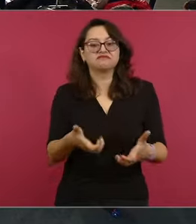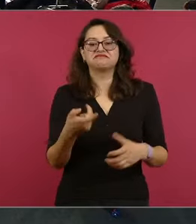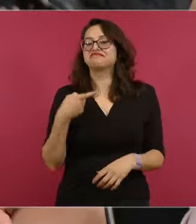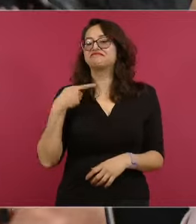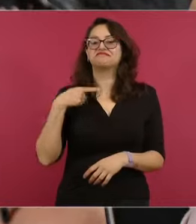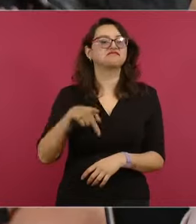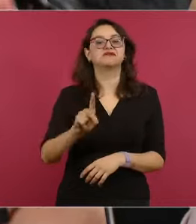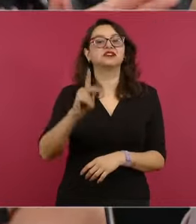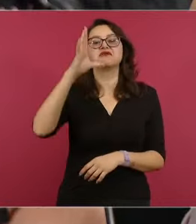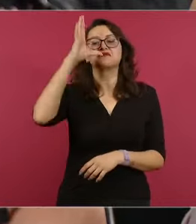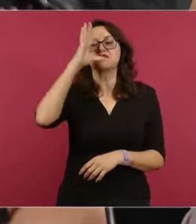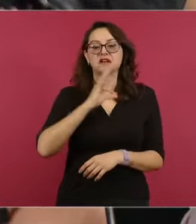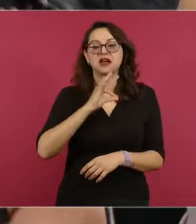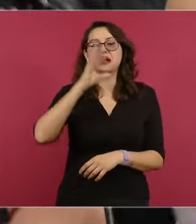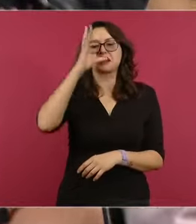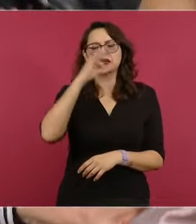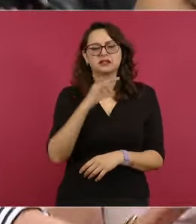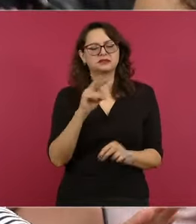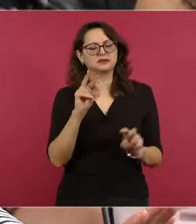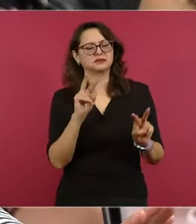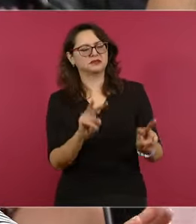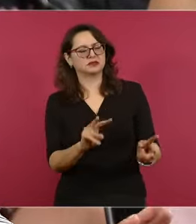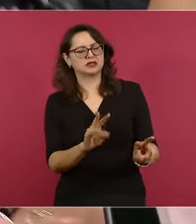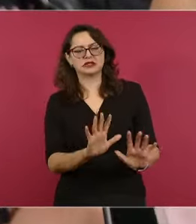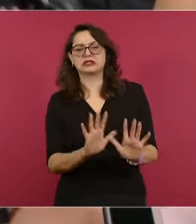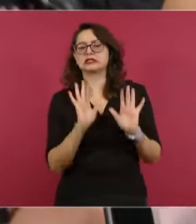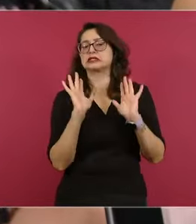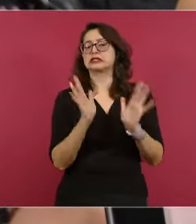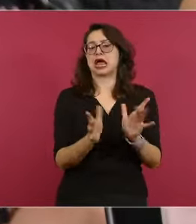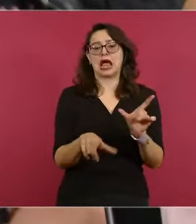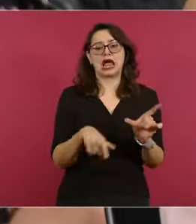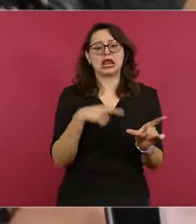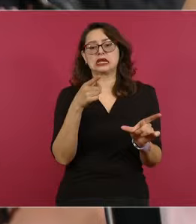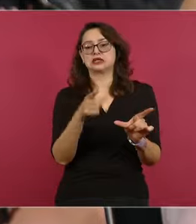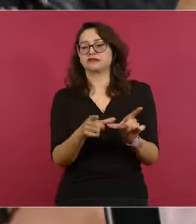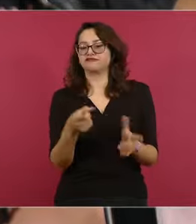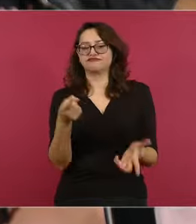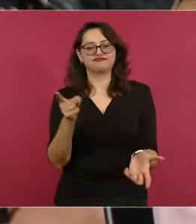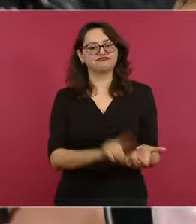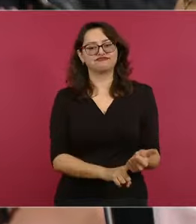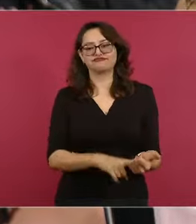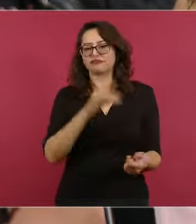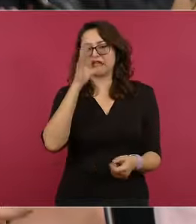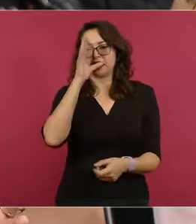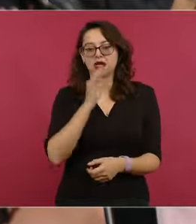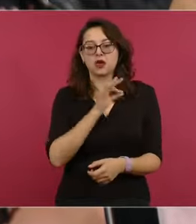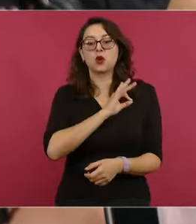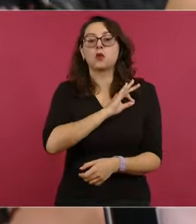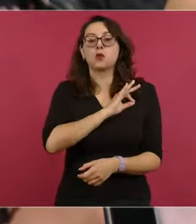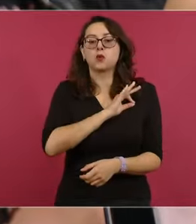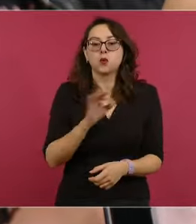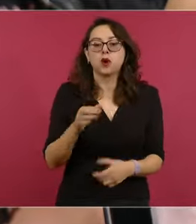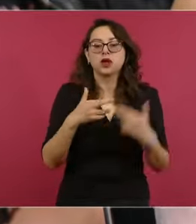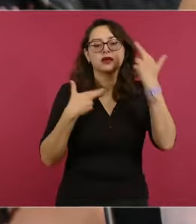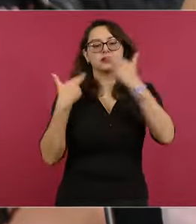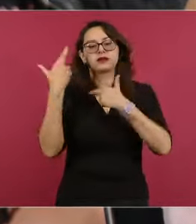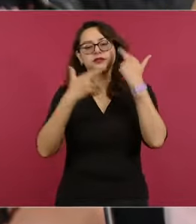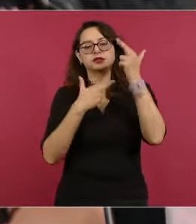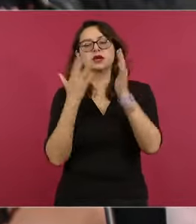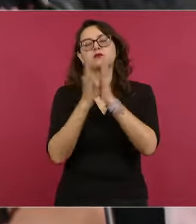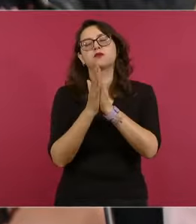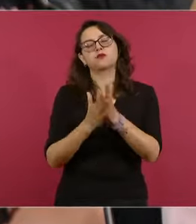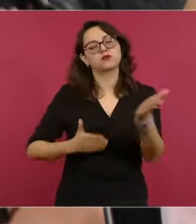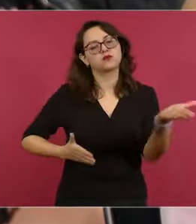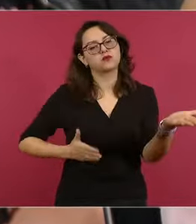están terminadas, aunque parecen como que están terminadas, y le pido también su intervención, auditoría, porque